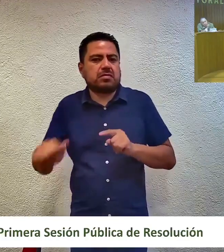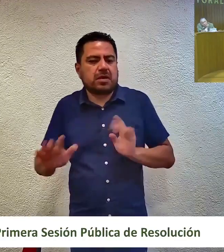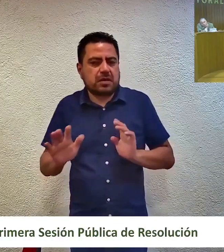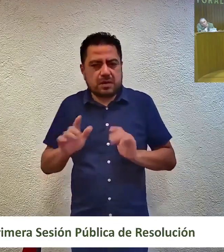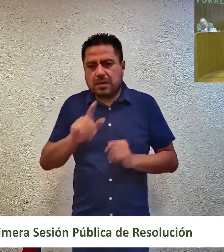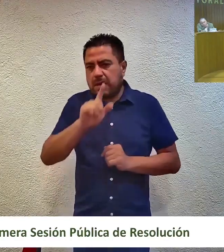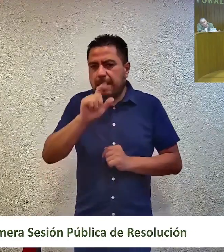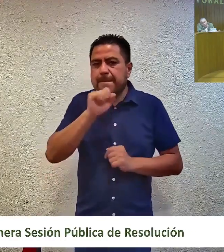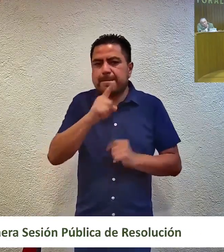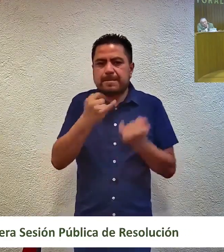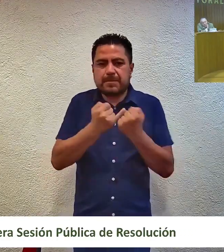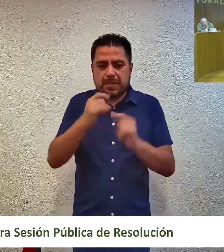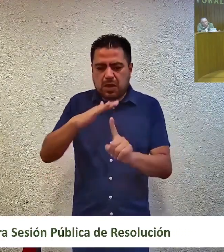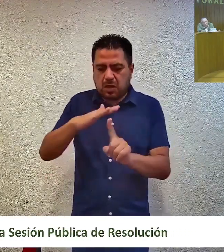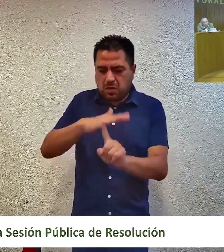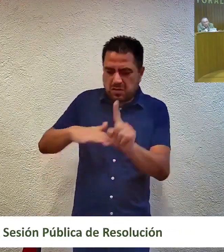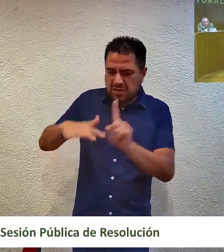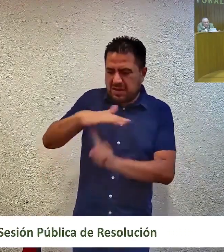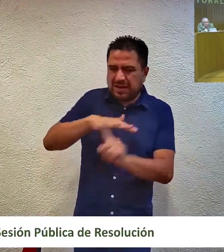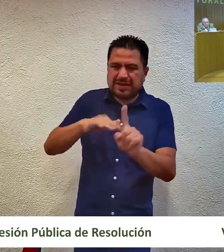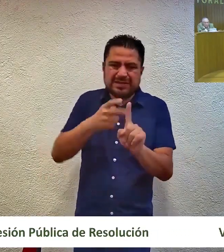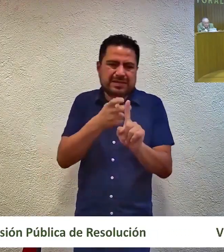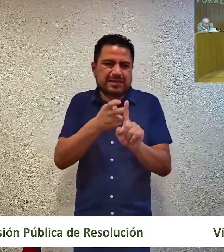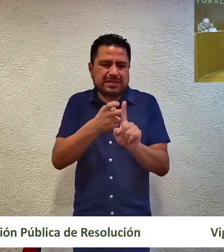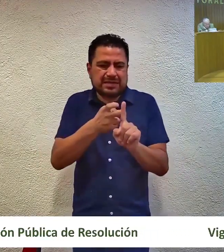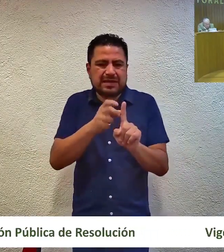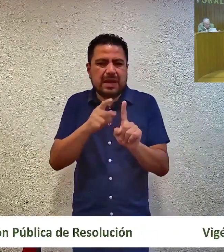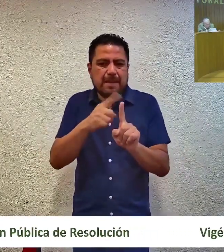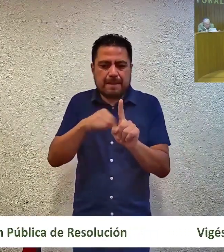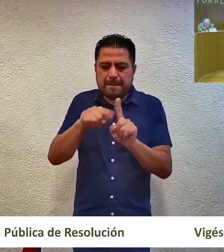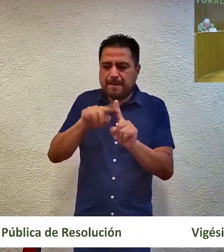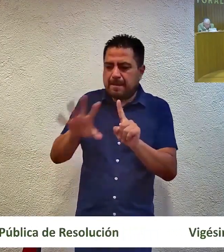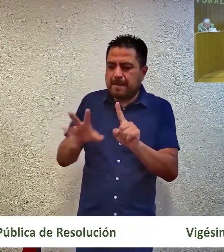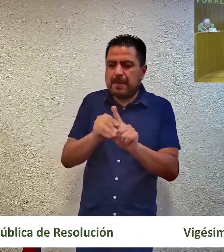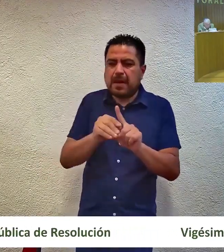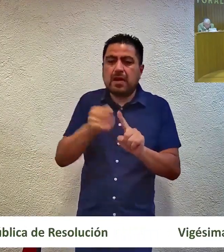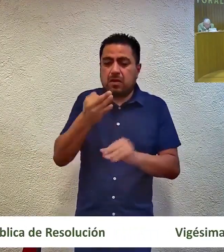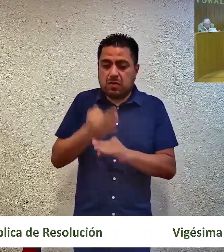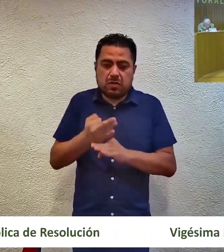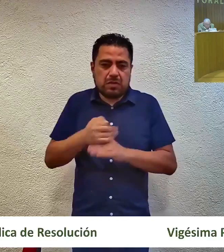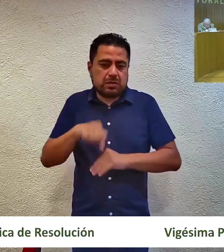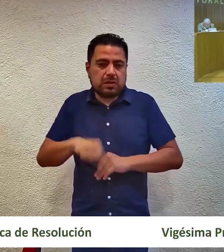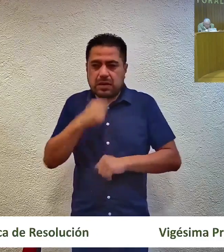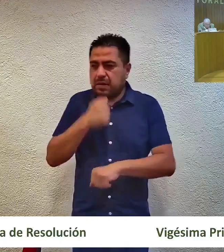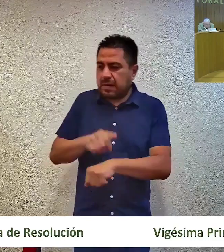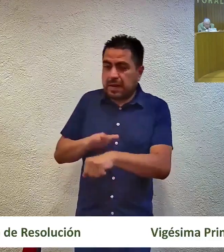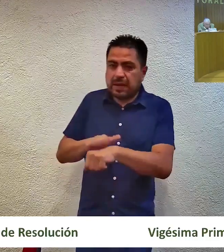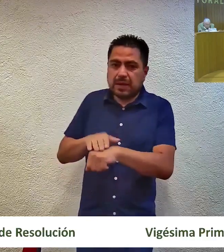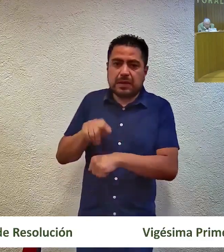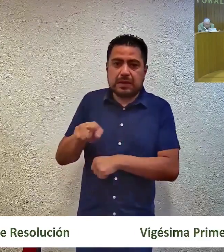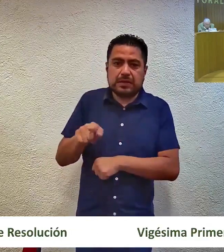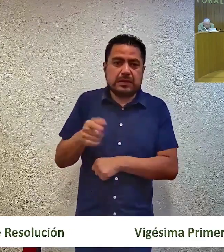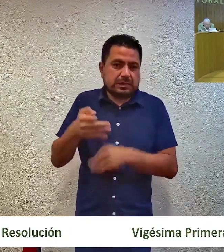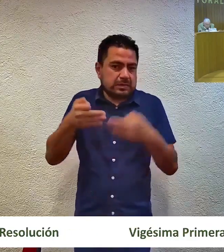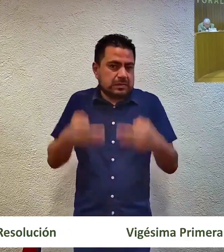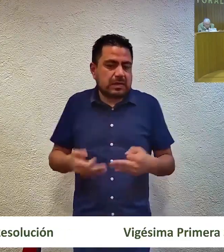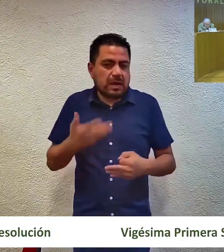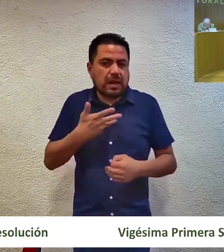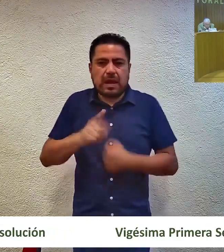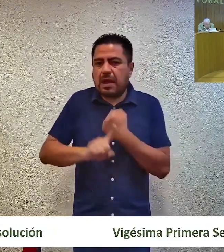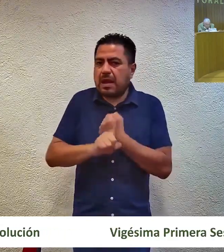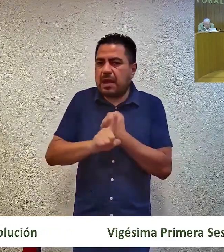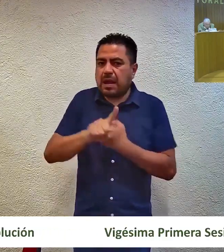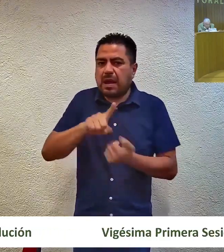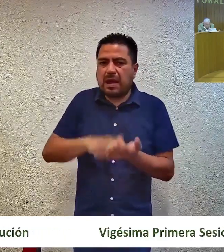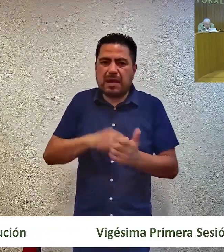ese contexto del análisis de las constancias que obran en el sumario, este órgano jurisdiccional advierte que el acto que en realidad les causa perjuicio a las y